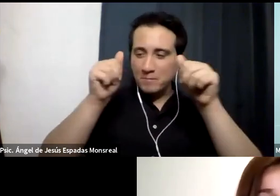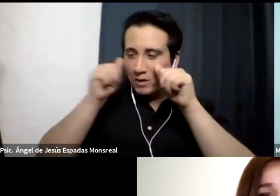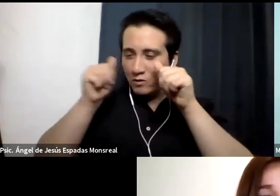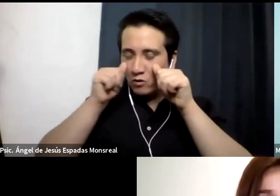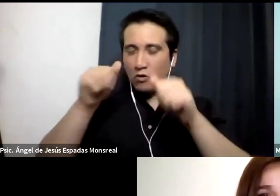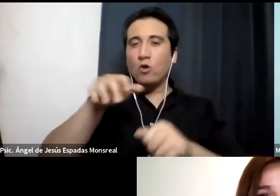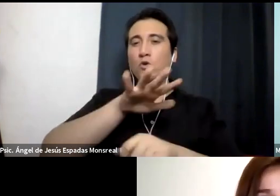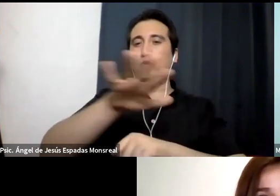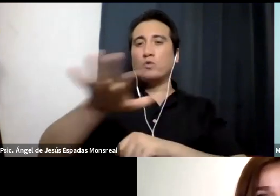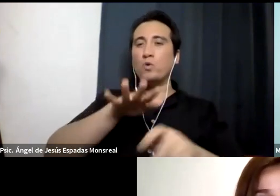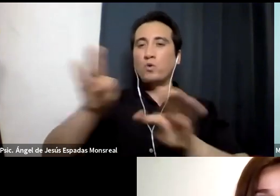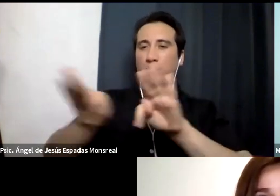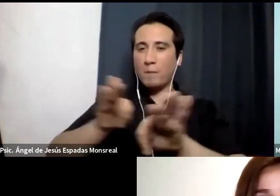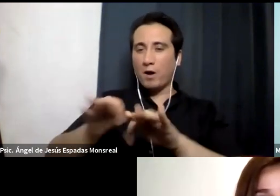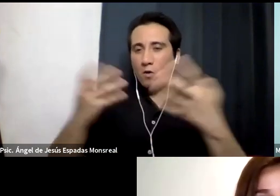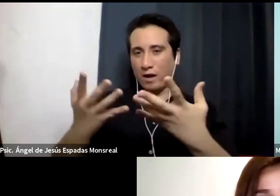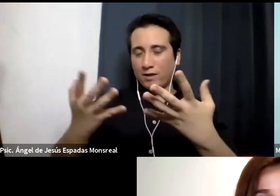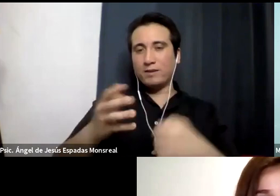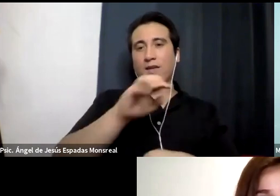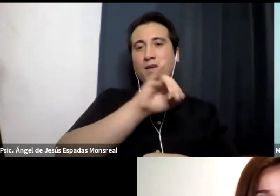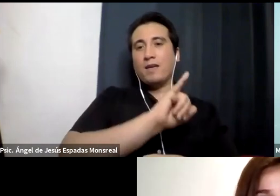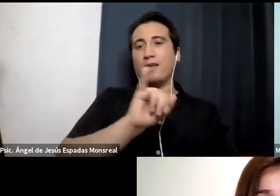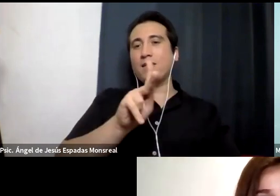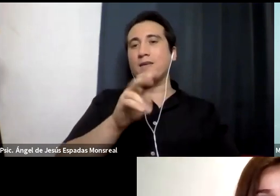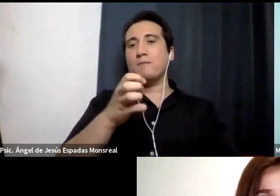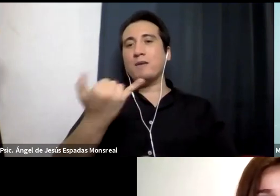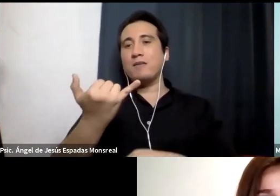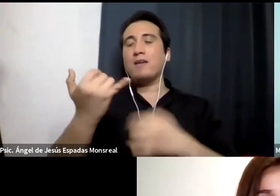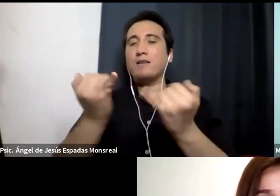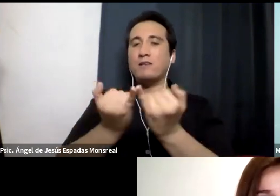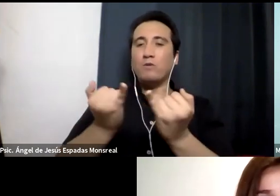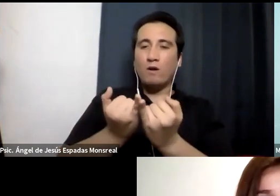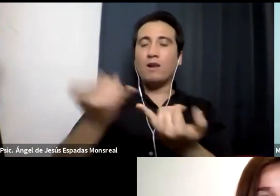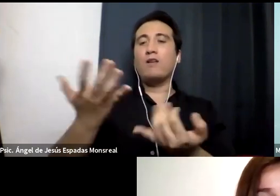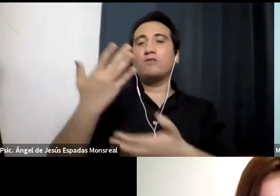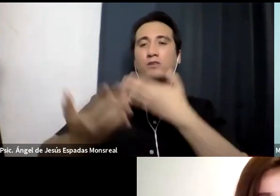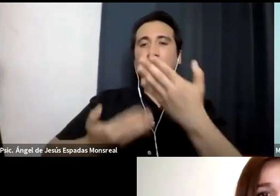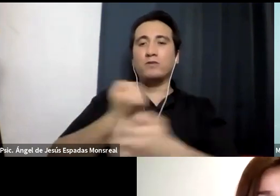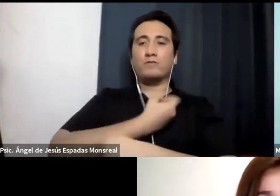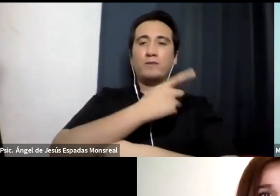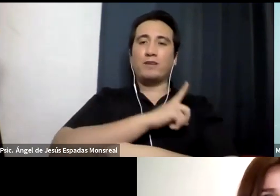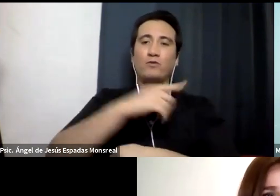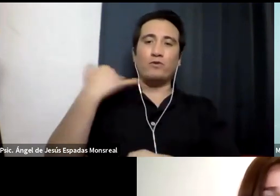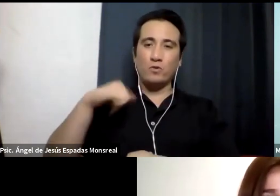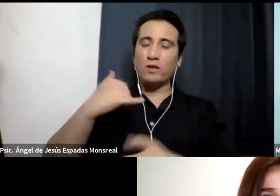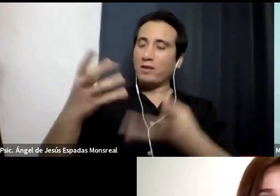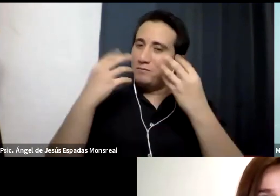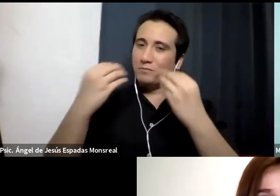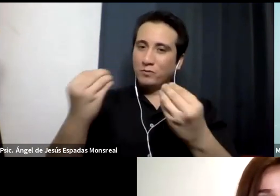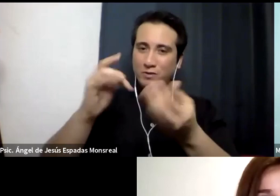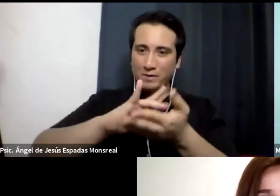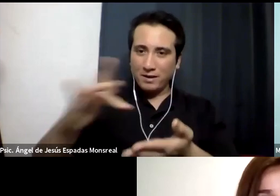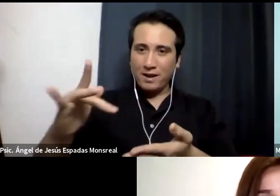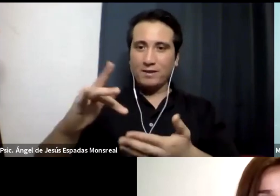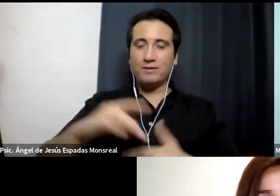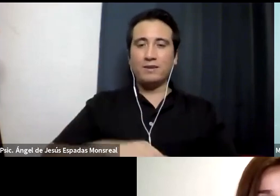realizamos coordinadamente IPDEI con los servicios de salud de Yucatán. Muchísimas gracias. Gracias